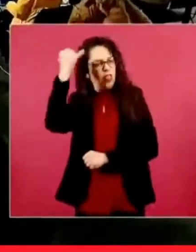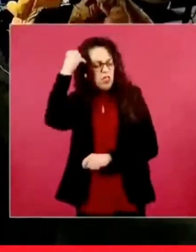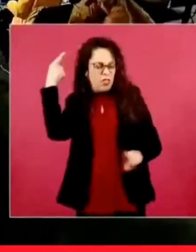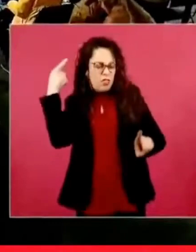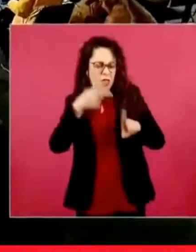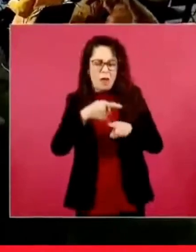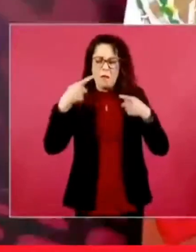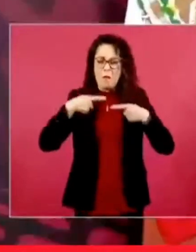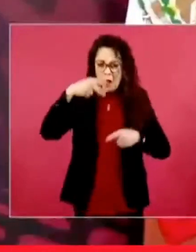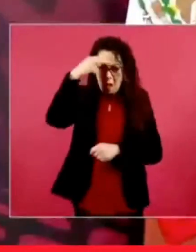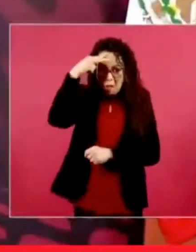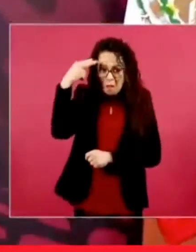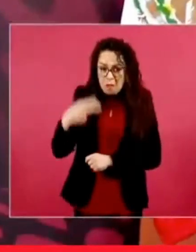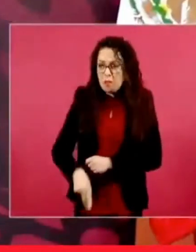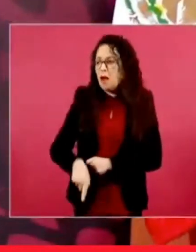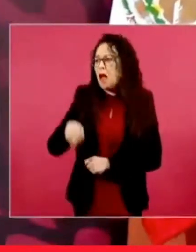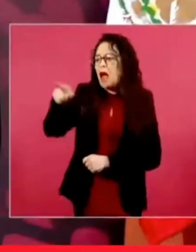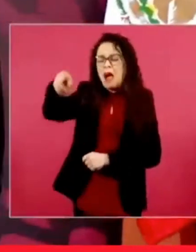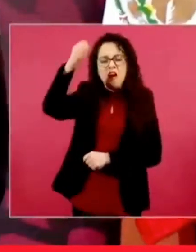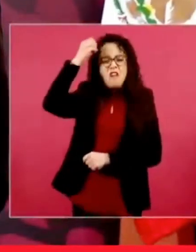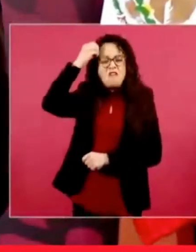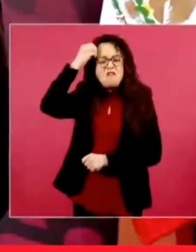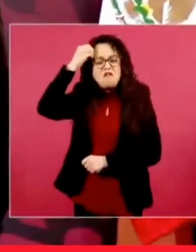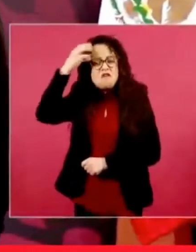a que si